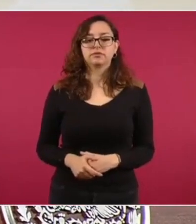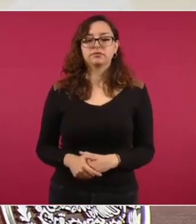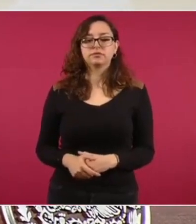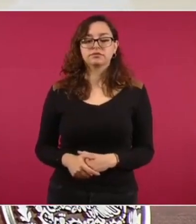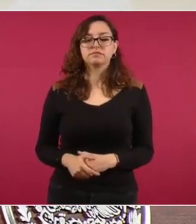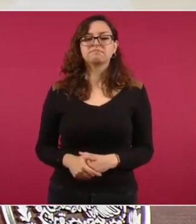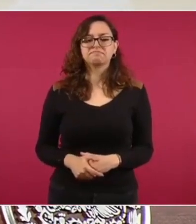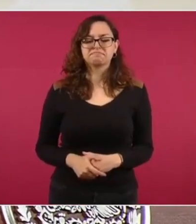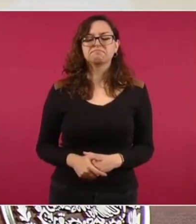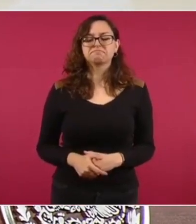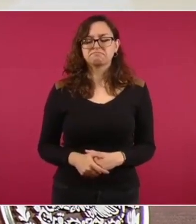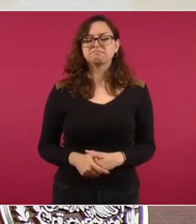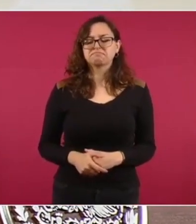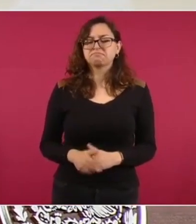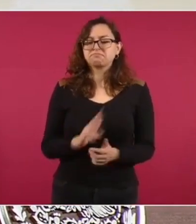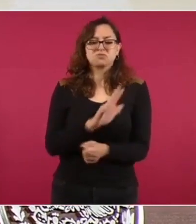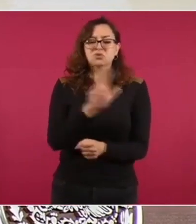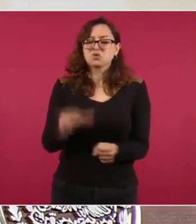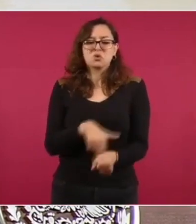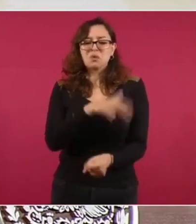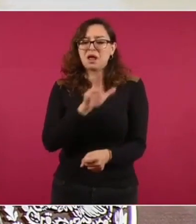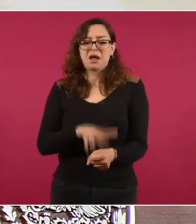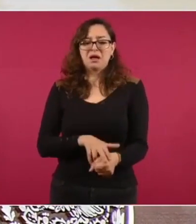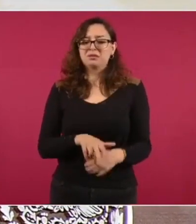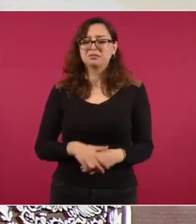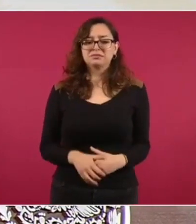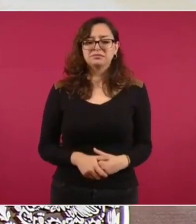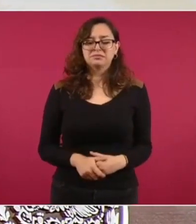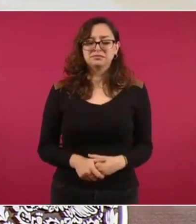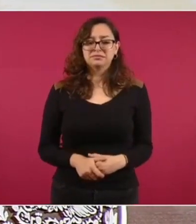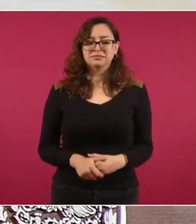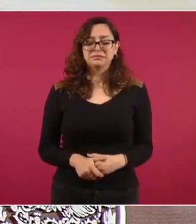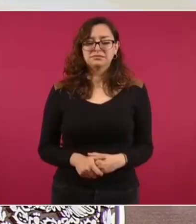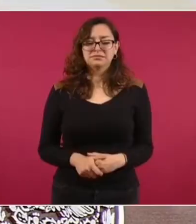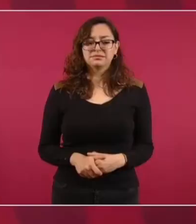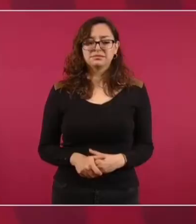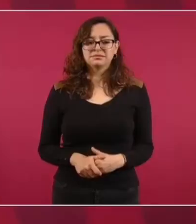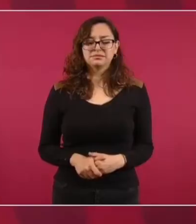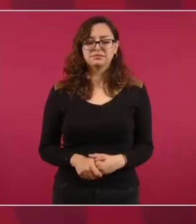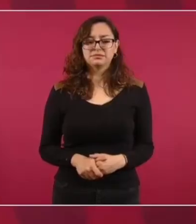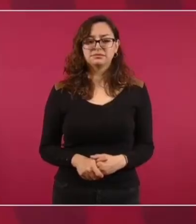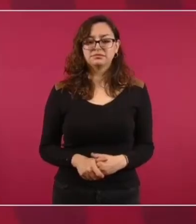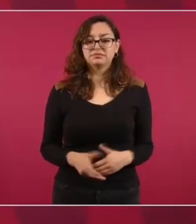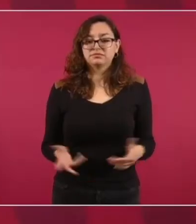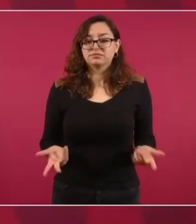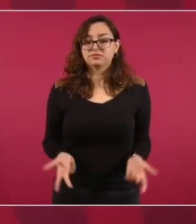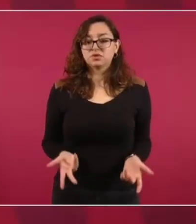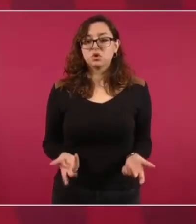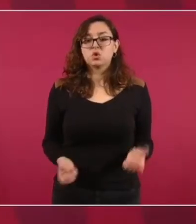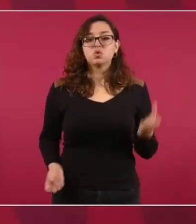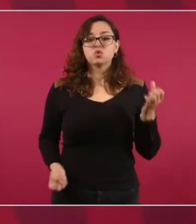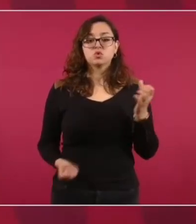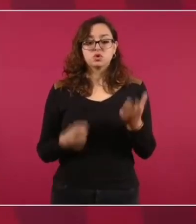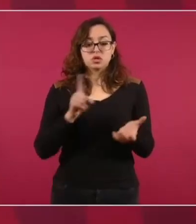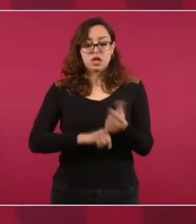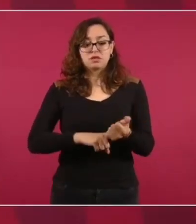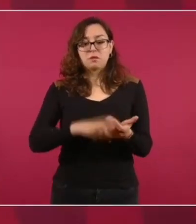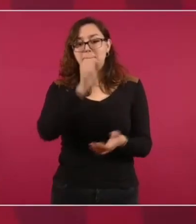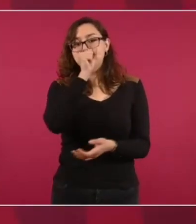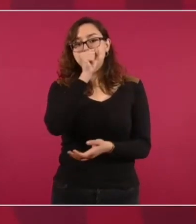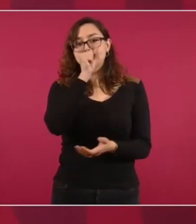natural que esto suceda porque se trata de cambios en los